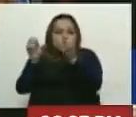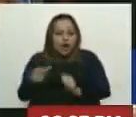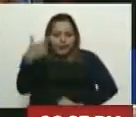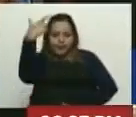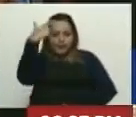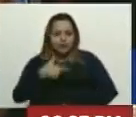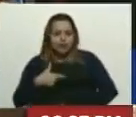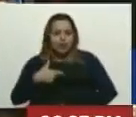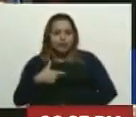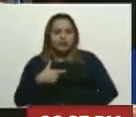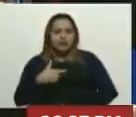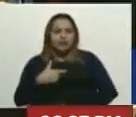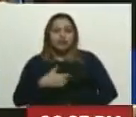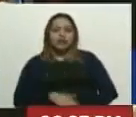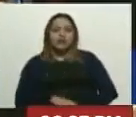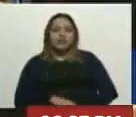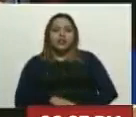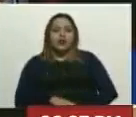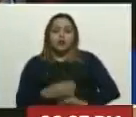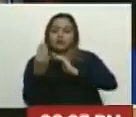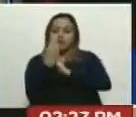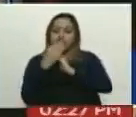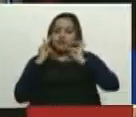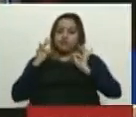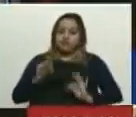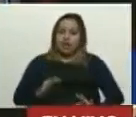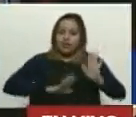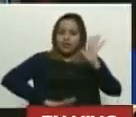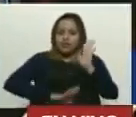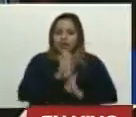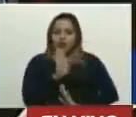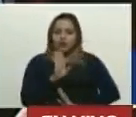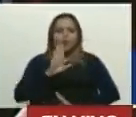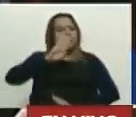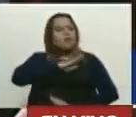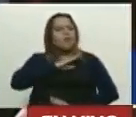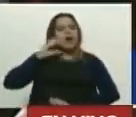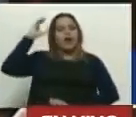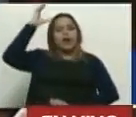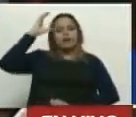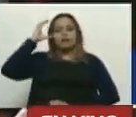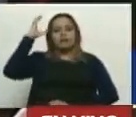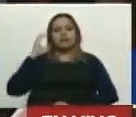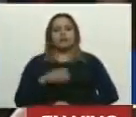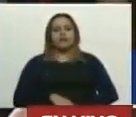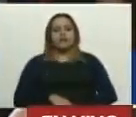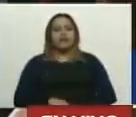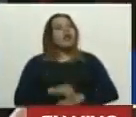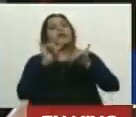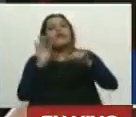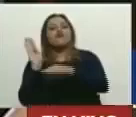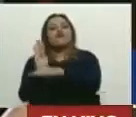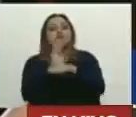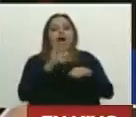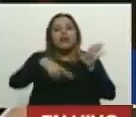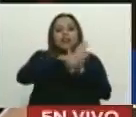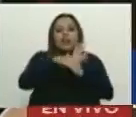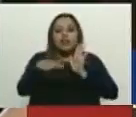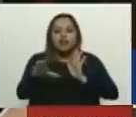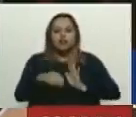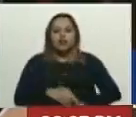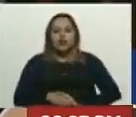personal, integridad física y desarrollo de sus potencialidades. Asimismo, velar por los derechos a